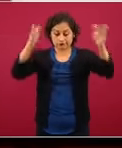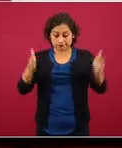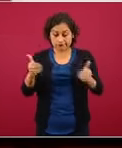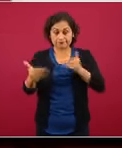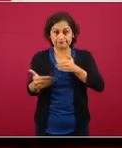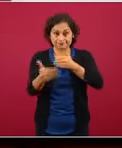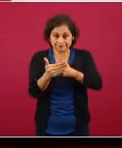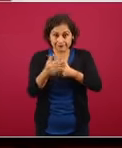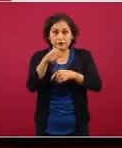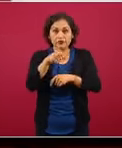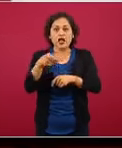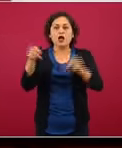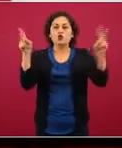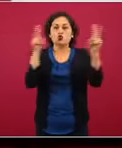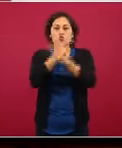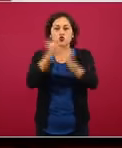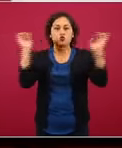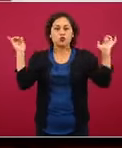donde haya